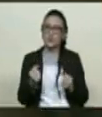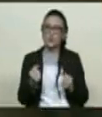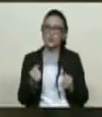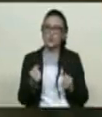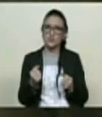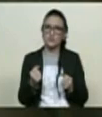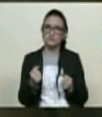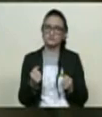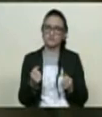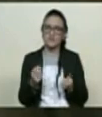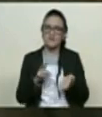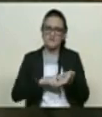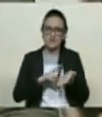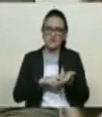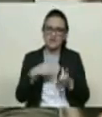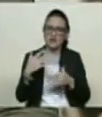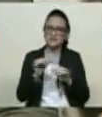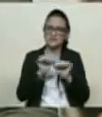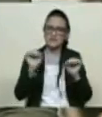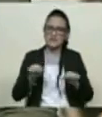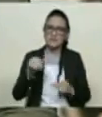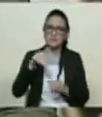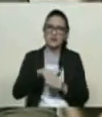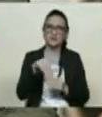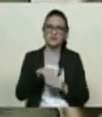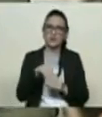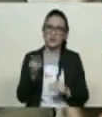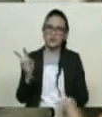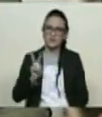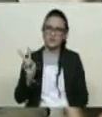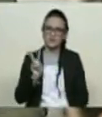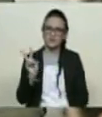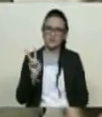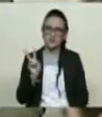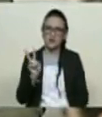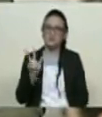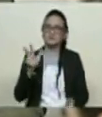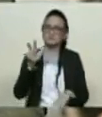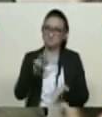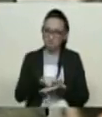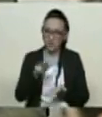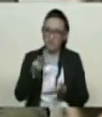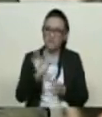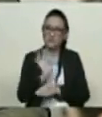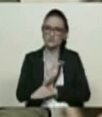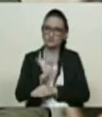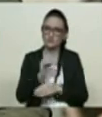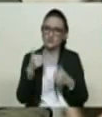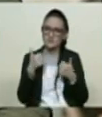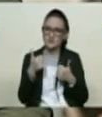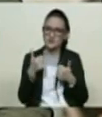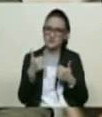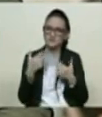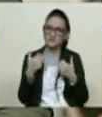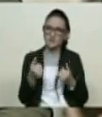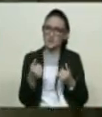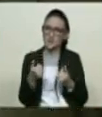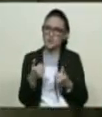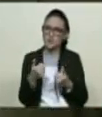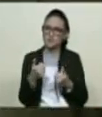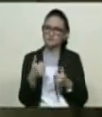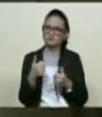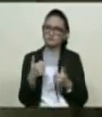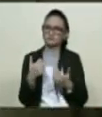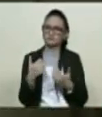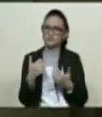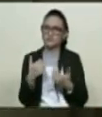gran transparencia del sistema electoral venezolano, certificar el funcionamiento seguro, correcto,